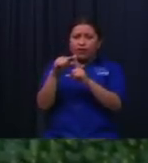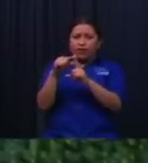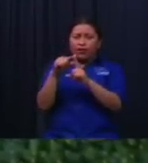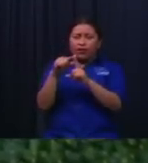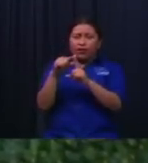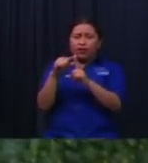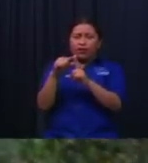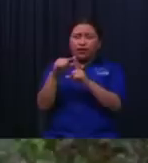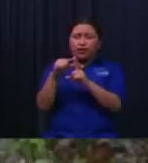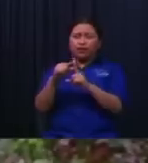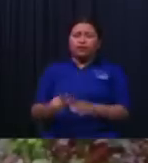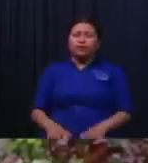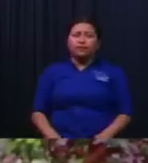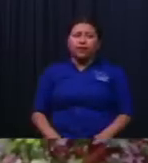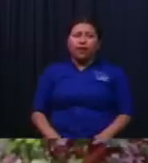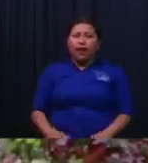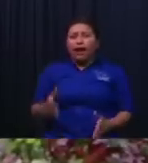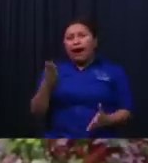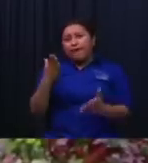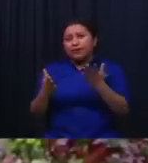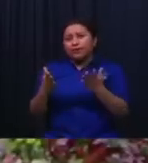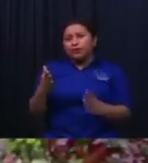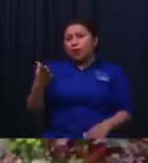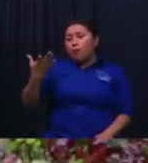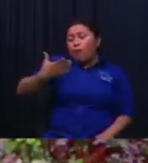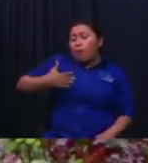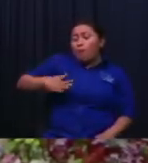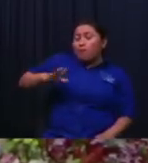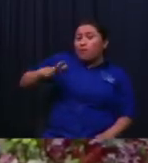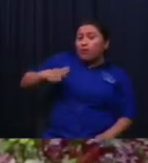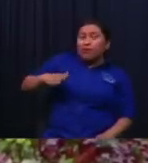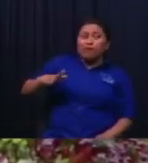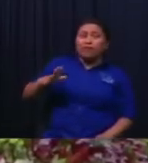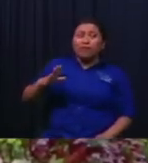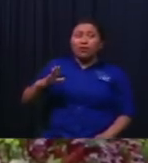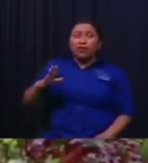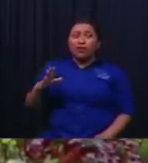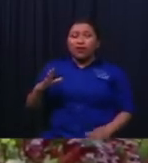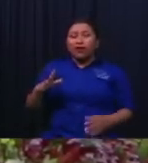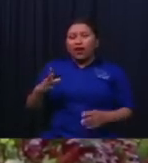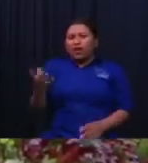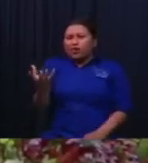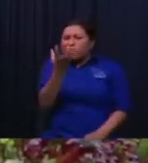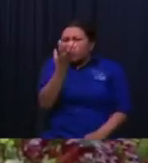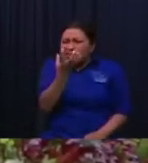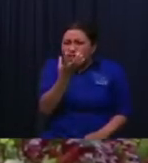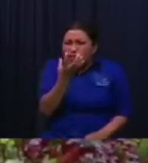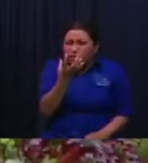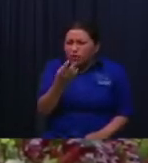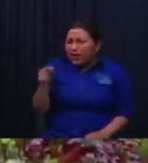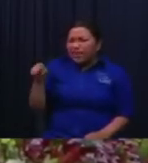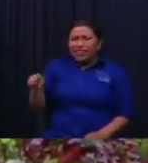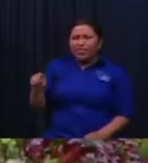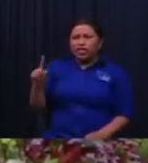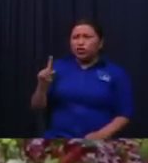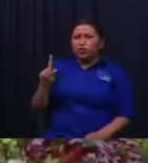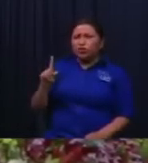lo tomamos a juego. Es que me enciende, no me hace caso.